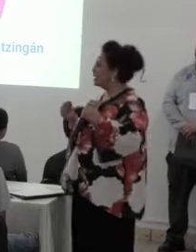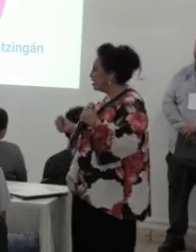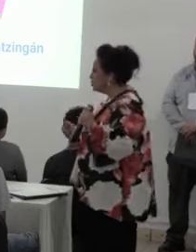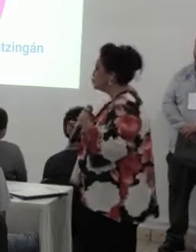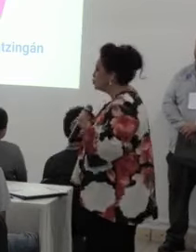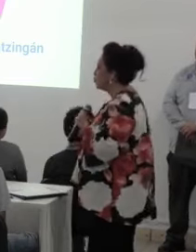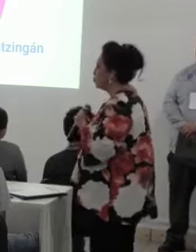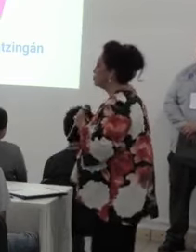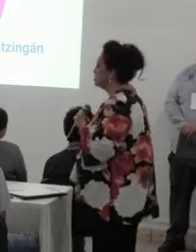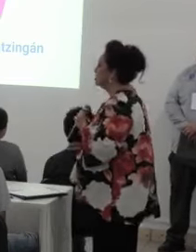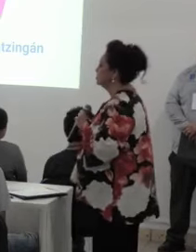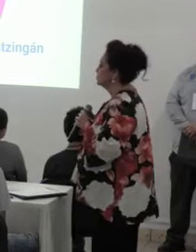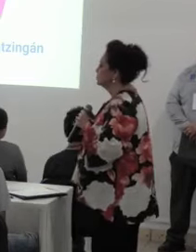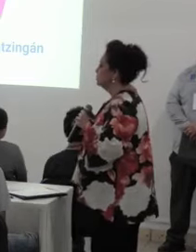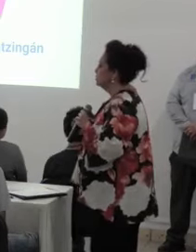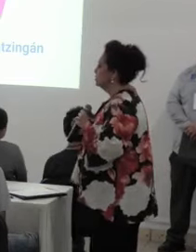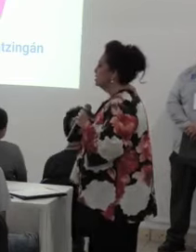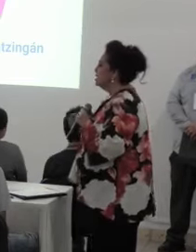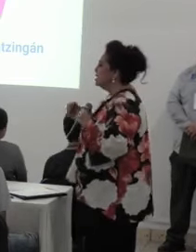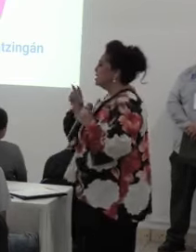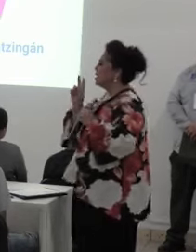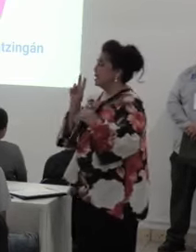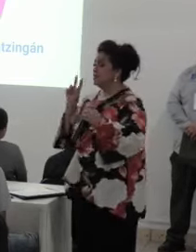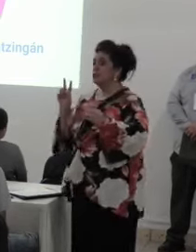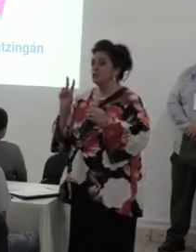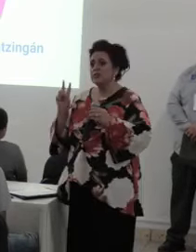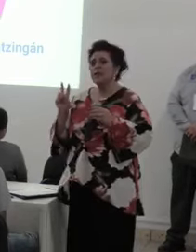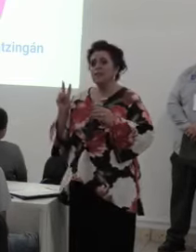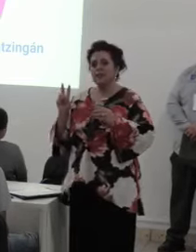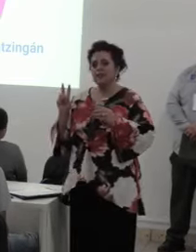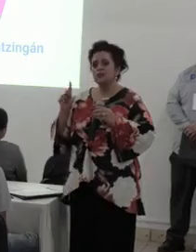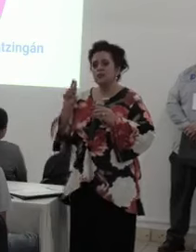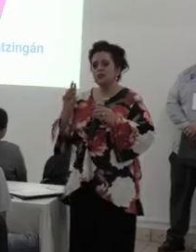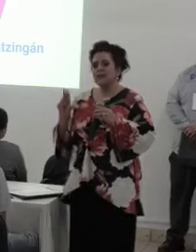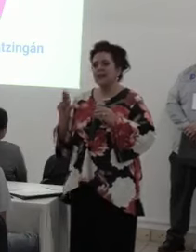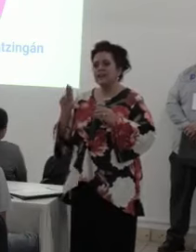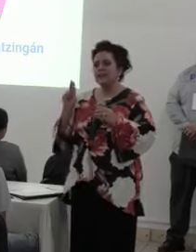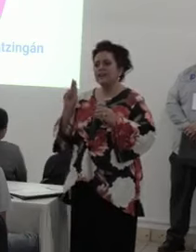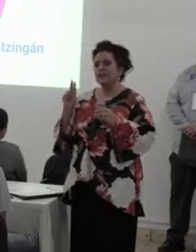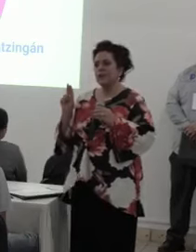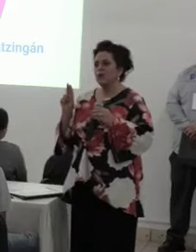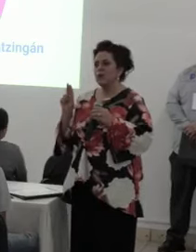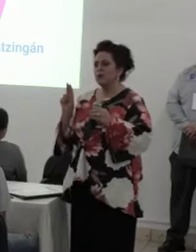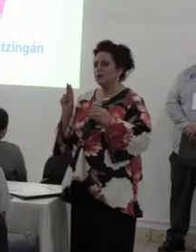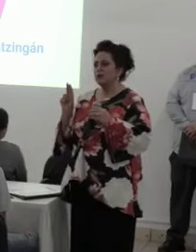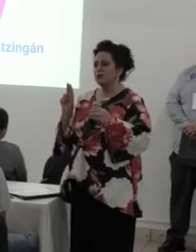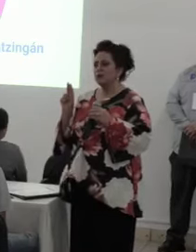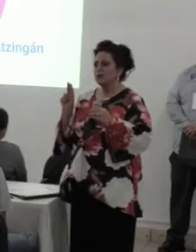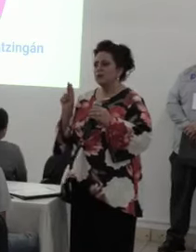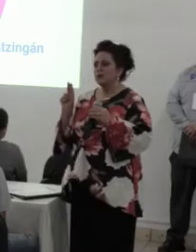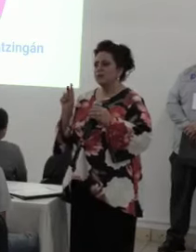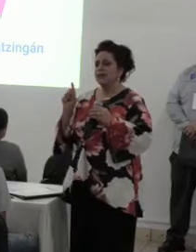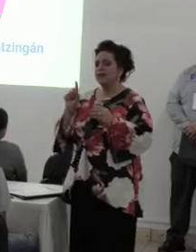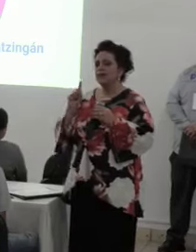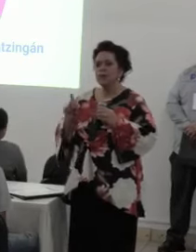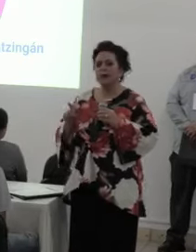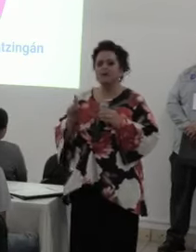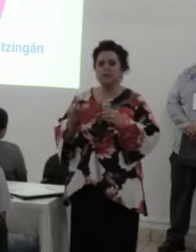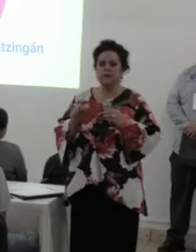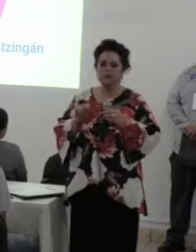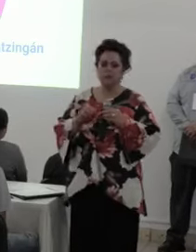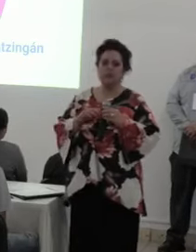poder generar nuestros propios ingresos. Y que esos 2 elementos, social y económico,